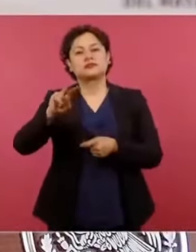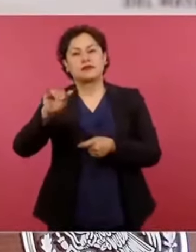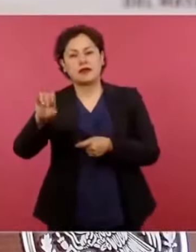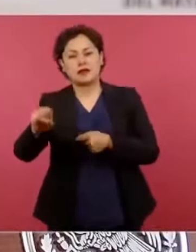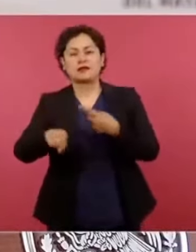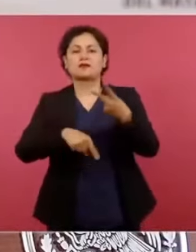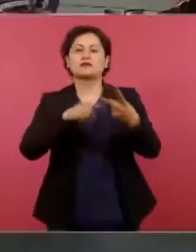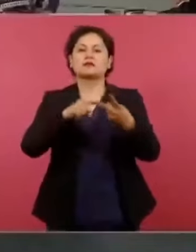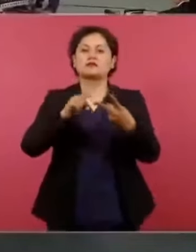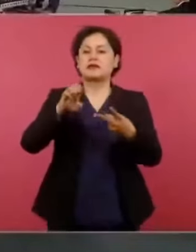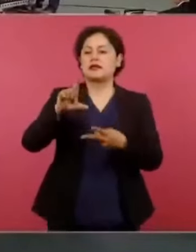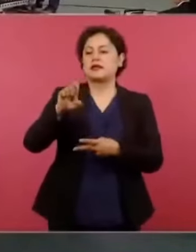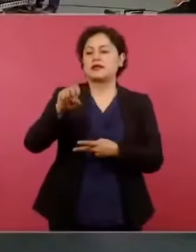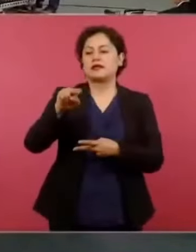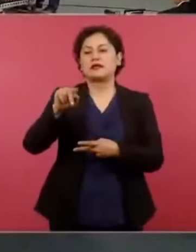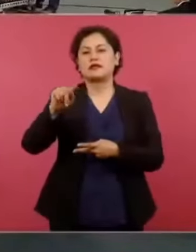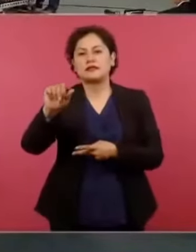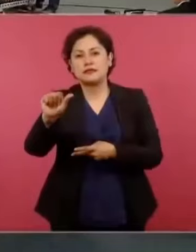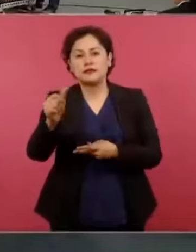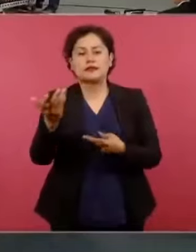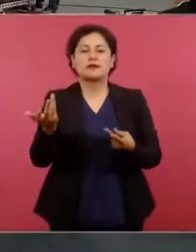Elenita.